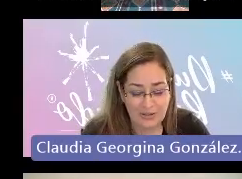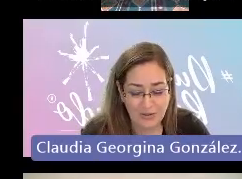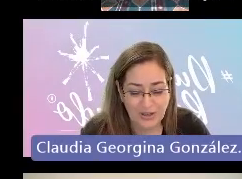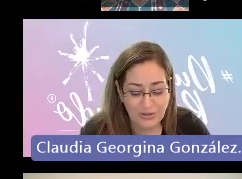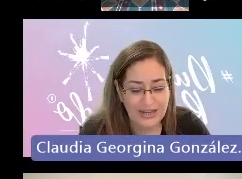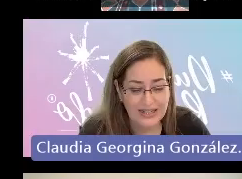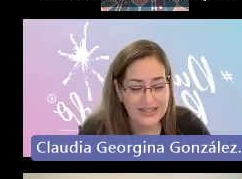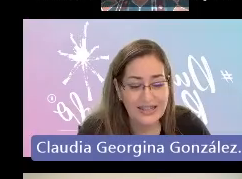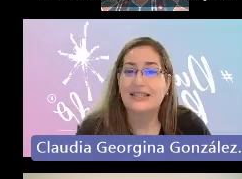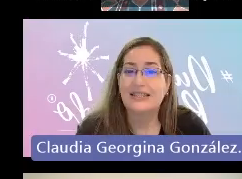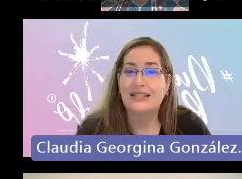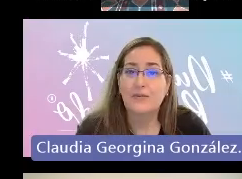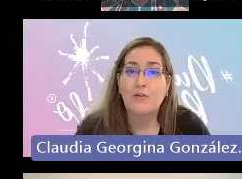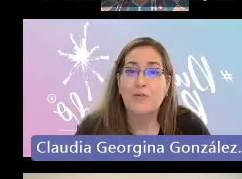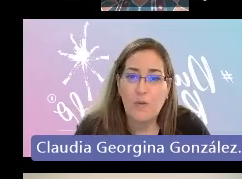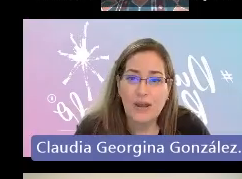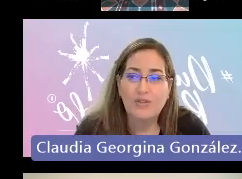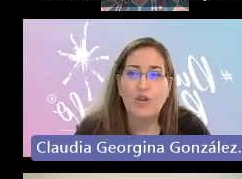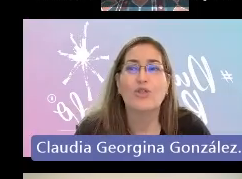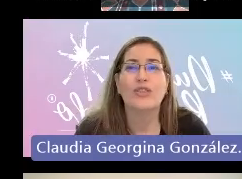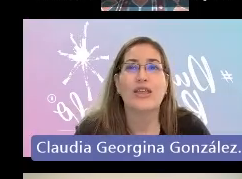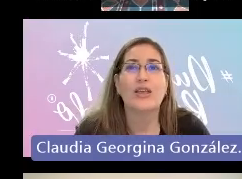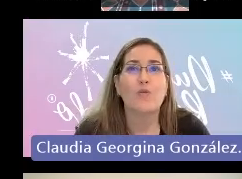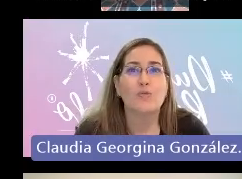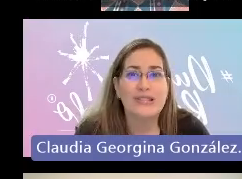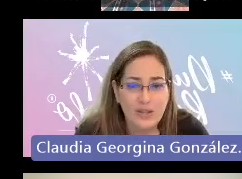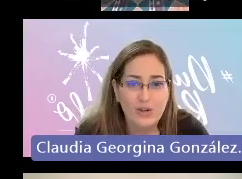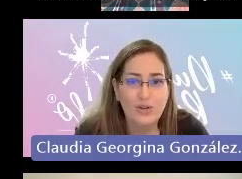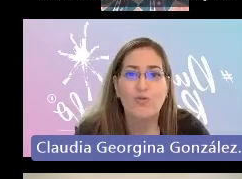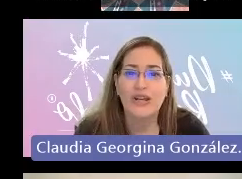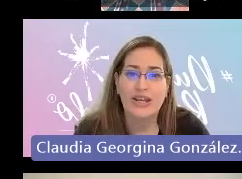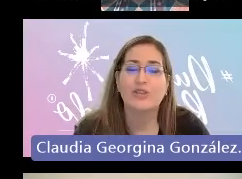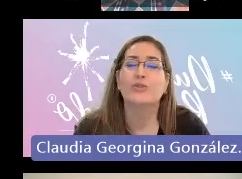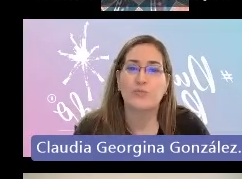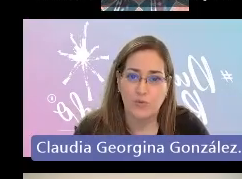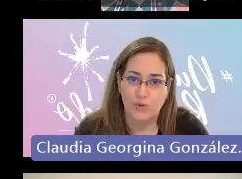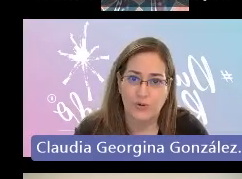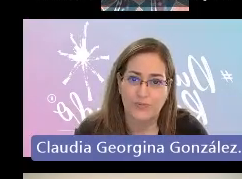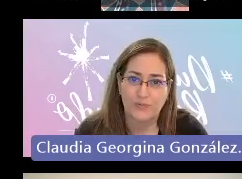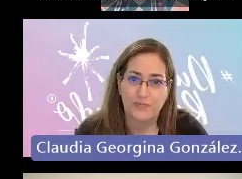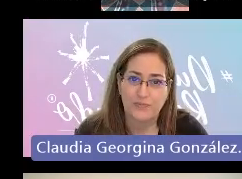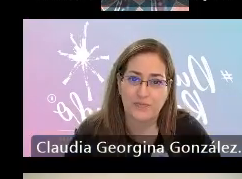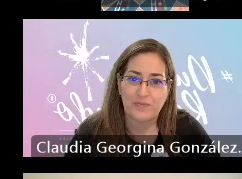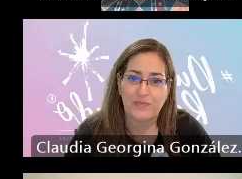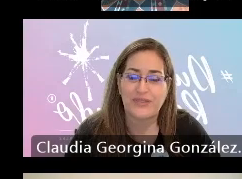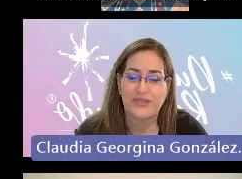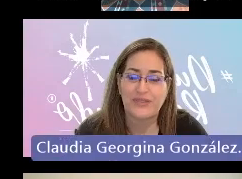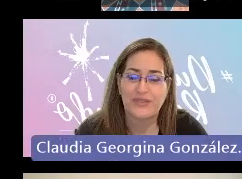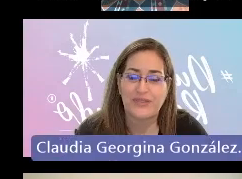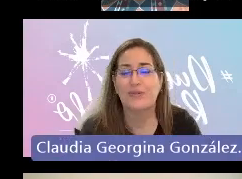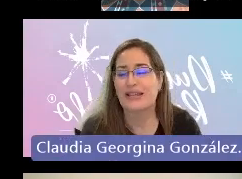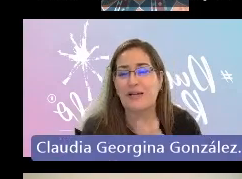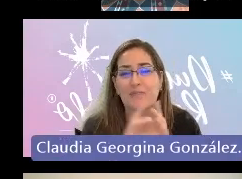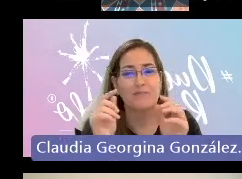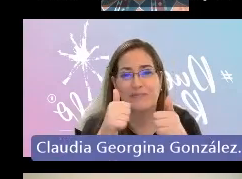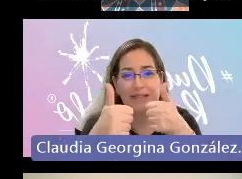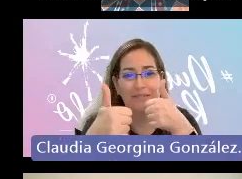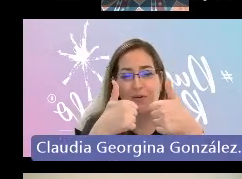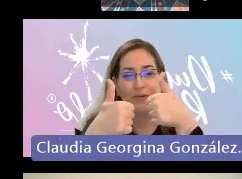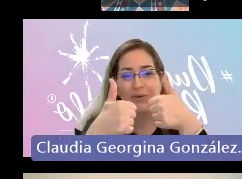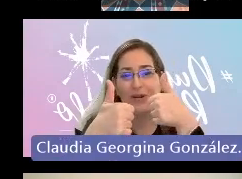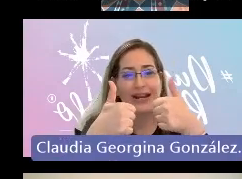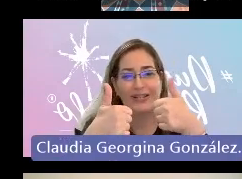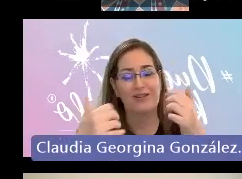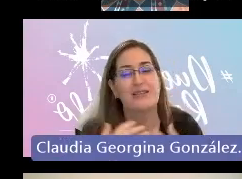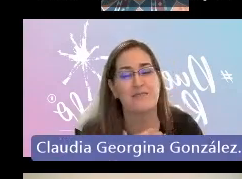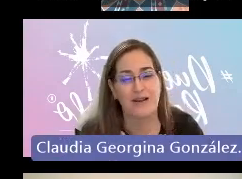los libros actuales, estaba un cuento de un señor, un niño y un burro. Si alguien lo ubica,